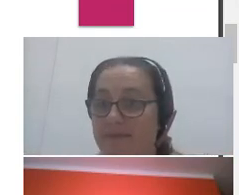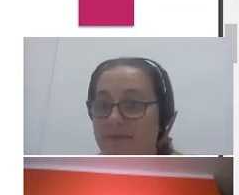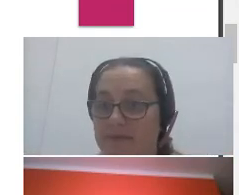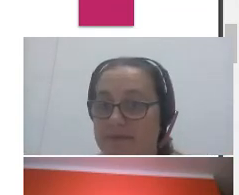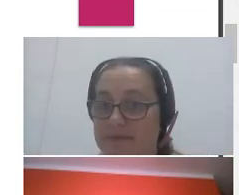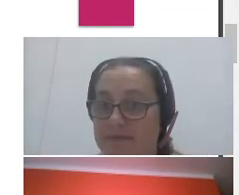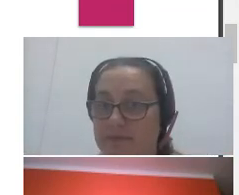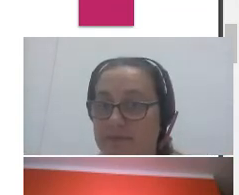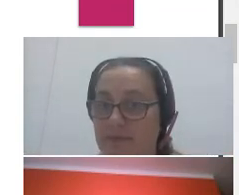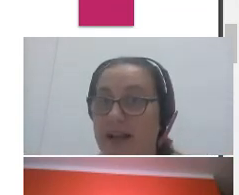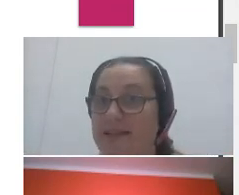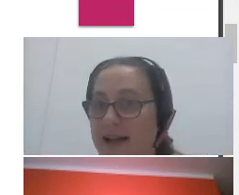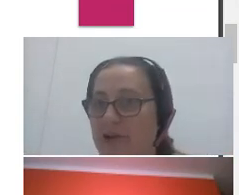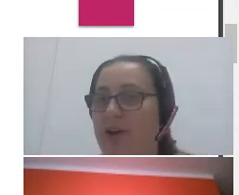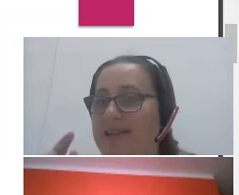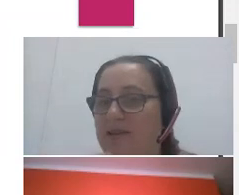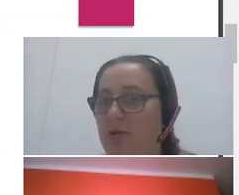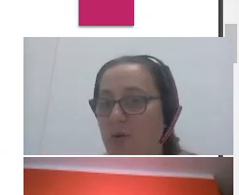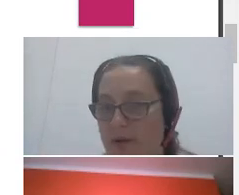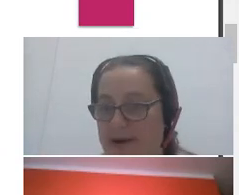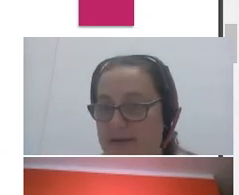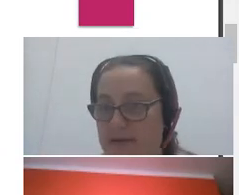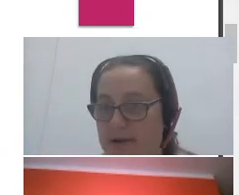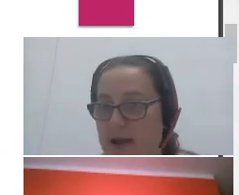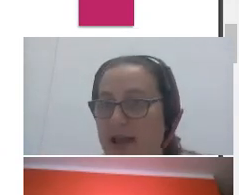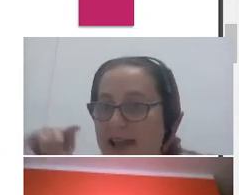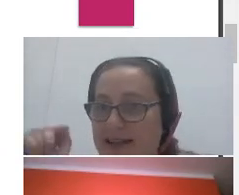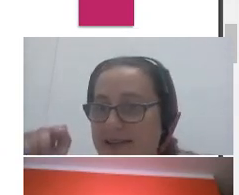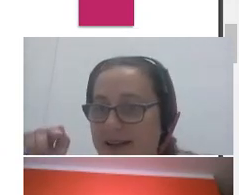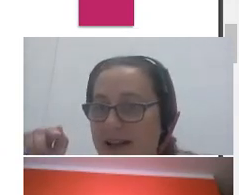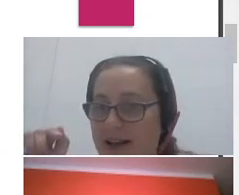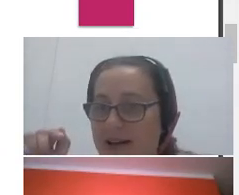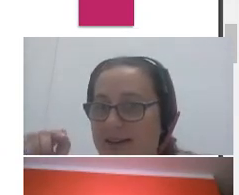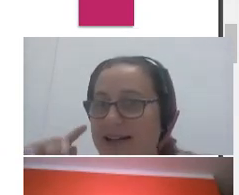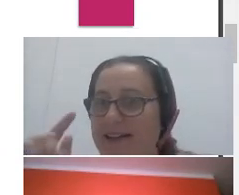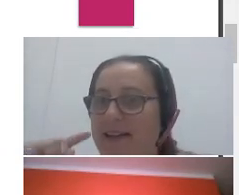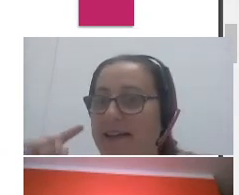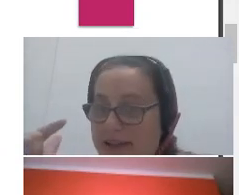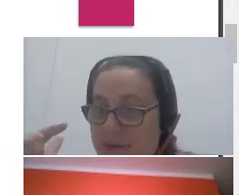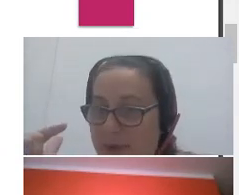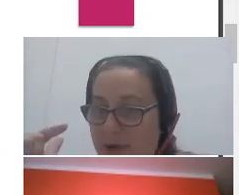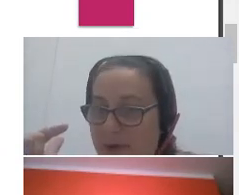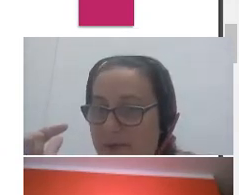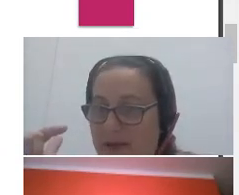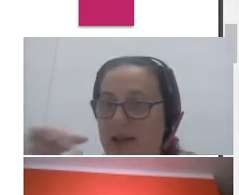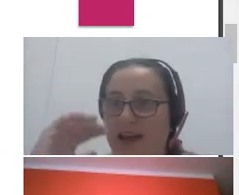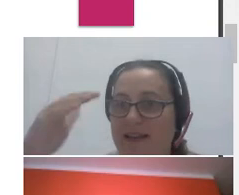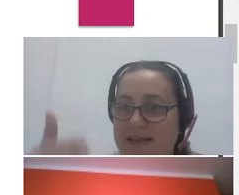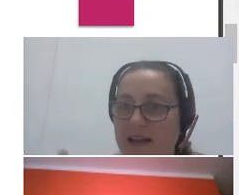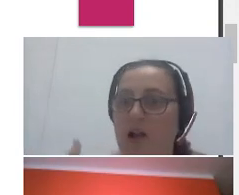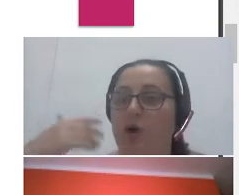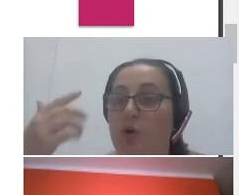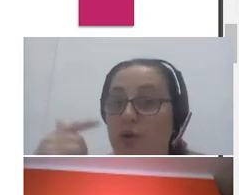así color medio bordó. Exacto, esas son nuevas. Esa estría tratada a tiempo,